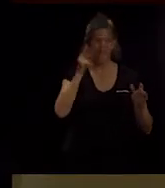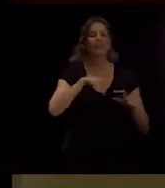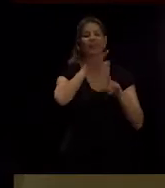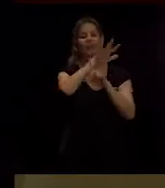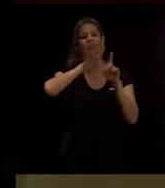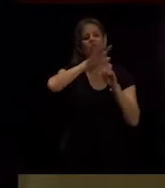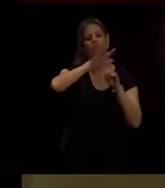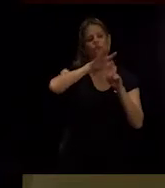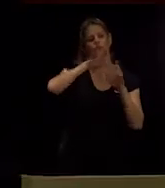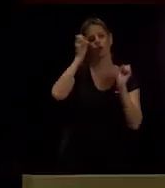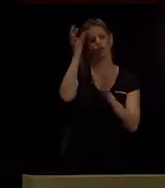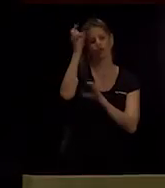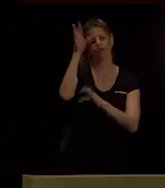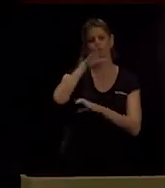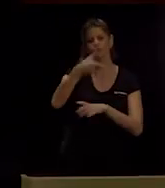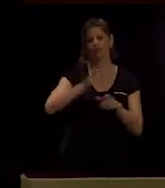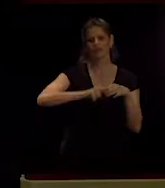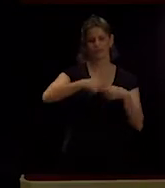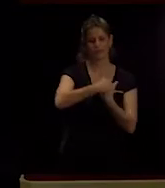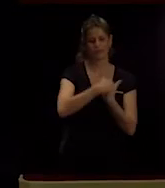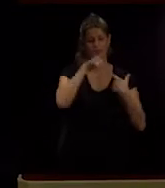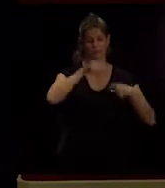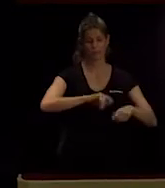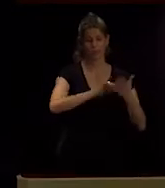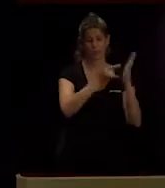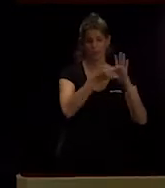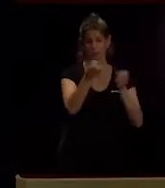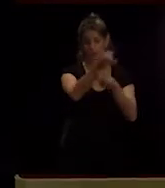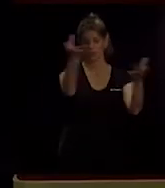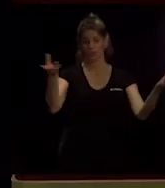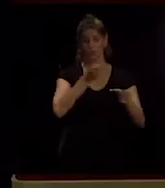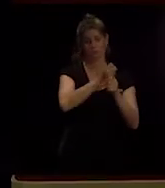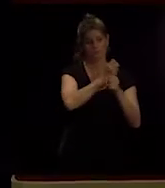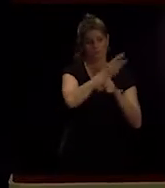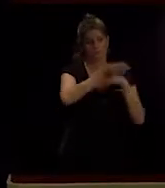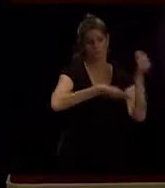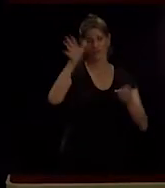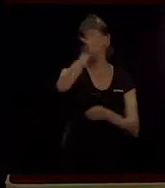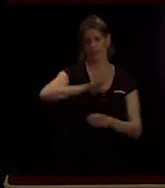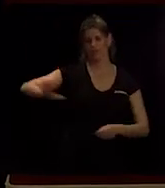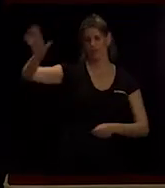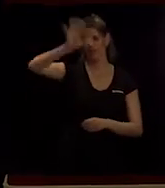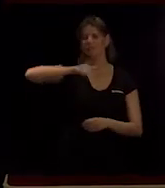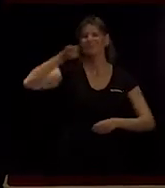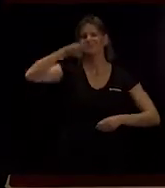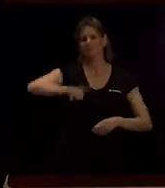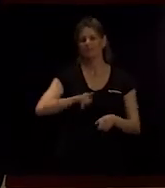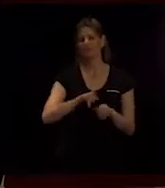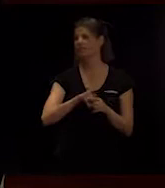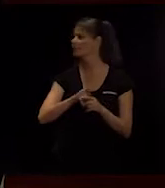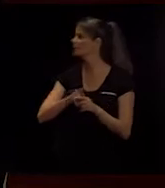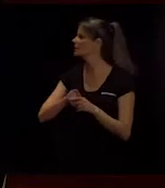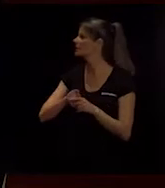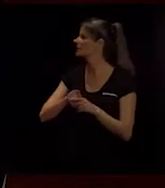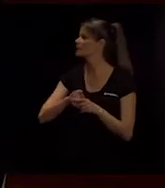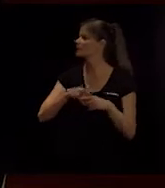porque creo que se hacen participar a muchos de los proyectos que estáis trabajando a nivel nacional o incluso se está dando